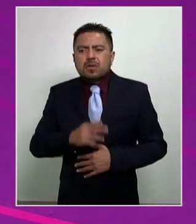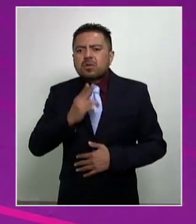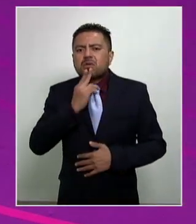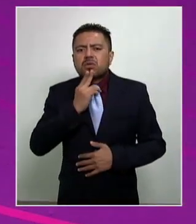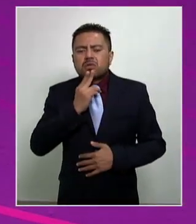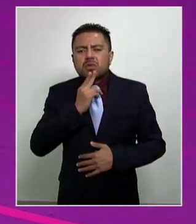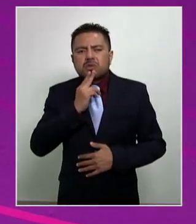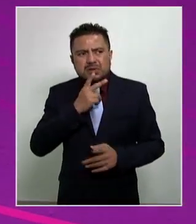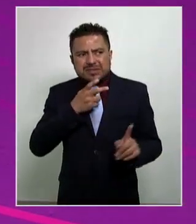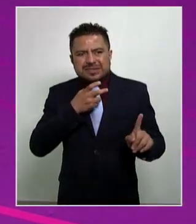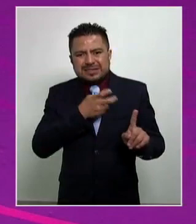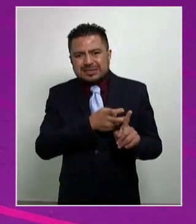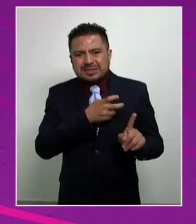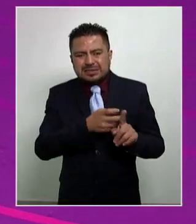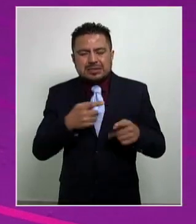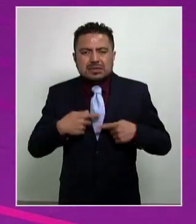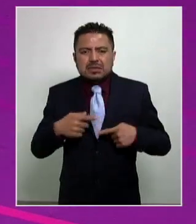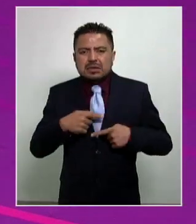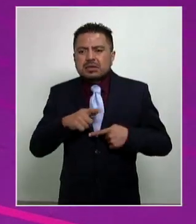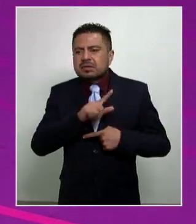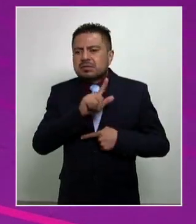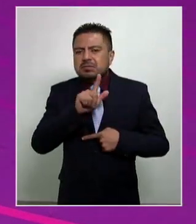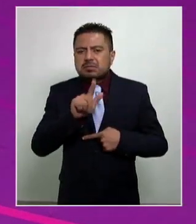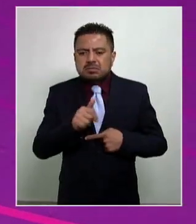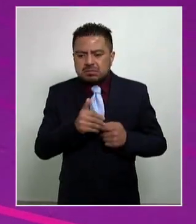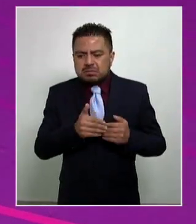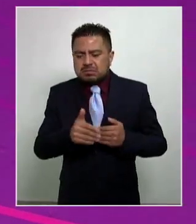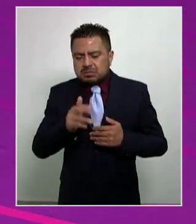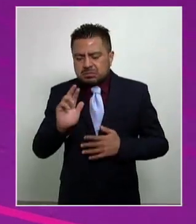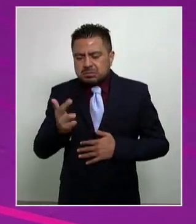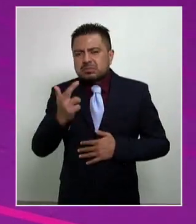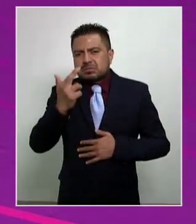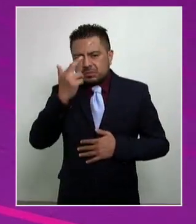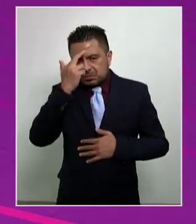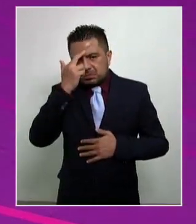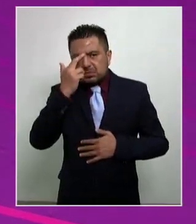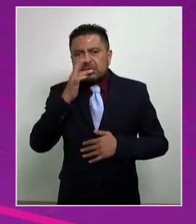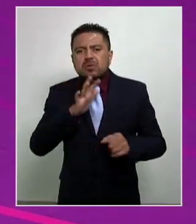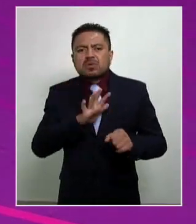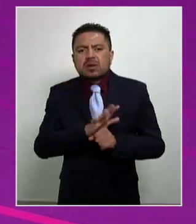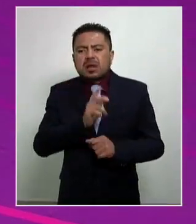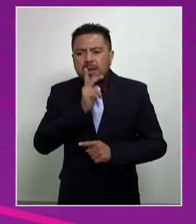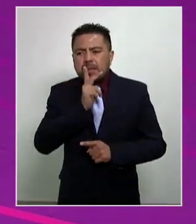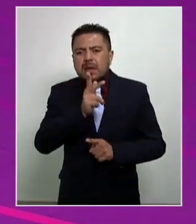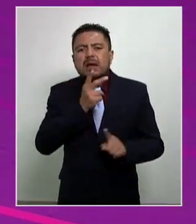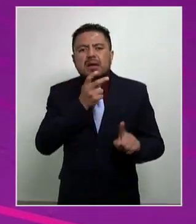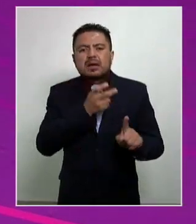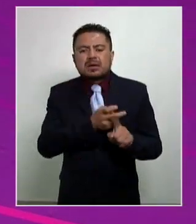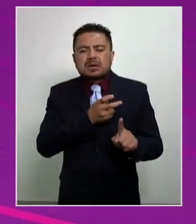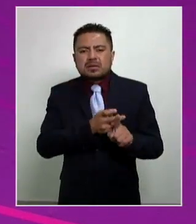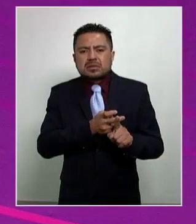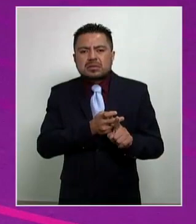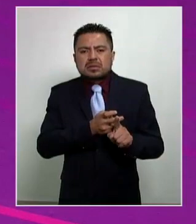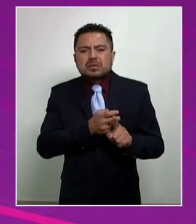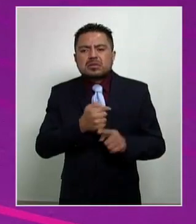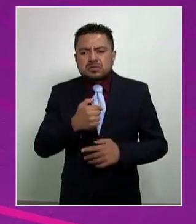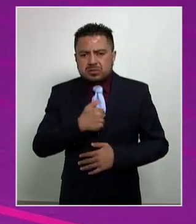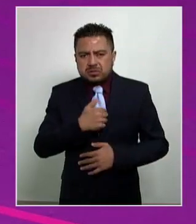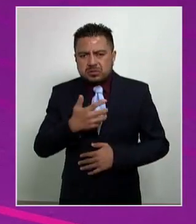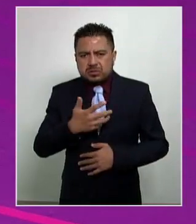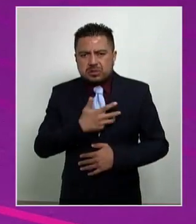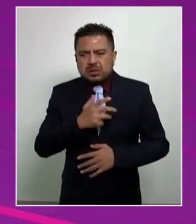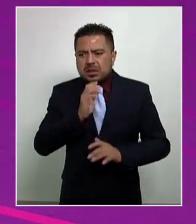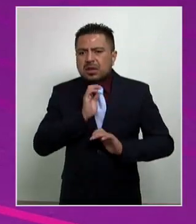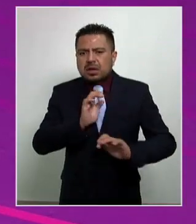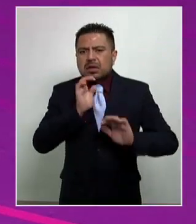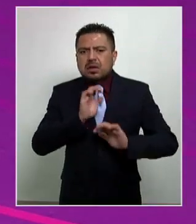utilizando él, y vino un momento en el cual recordó así esta palabra: estoy cantando